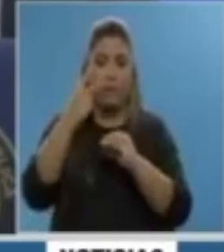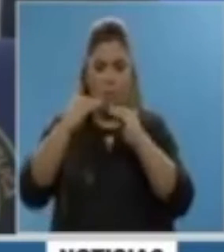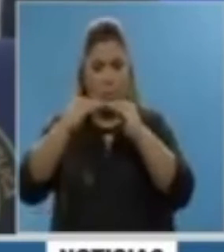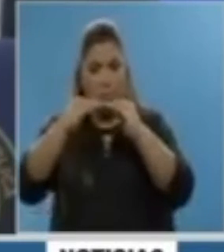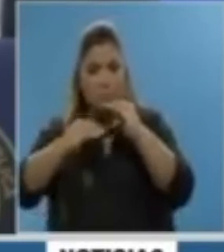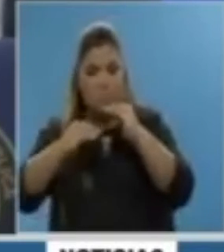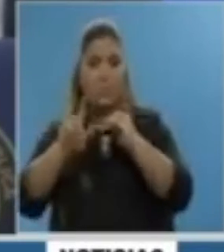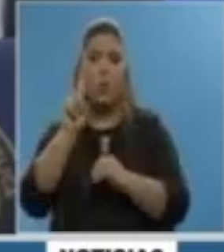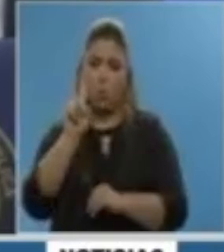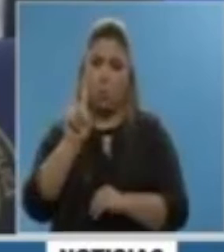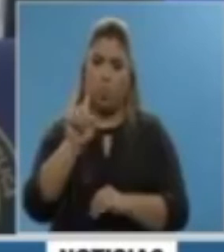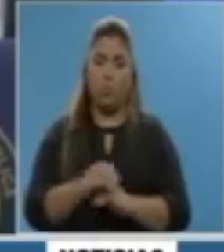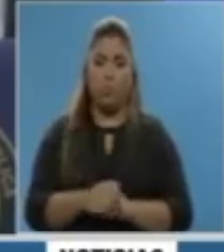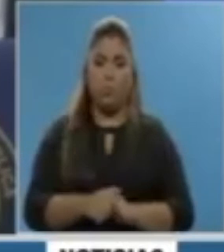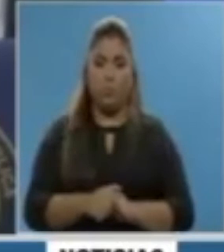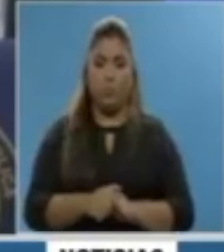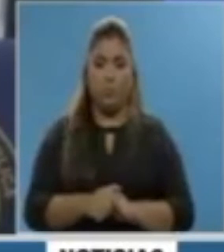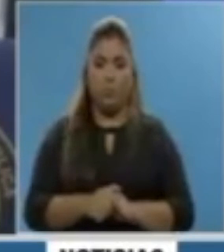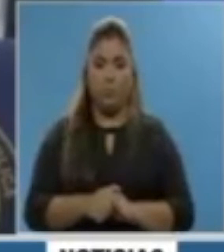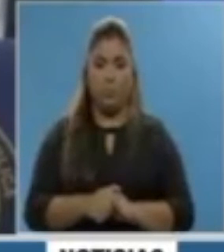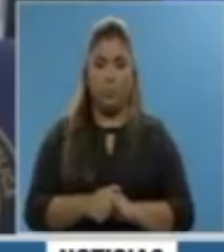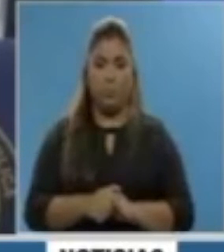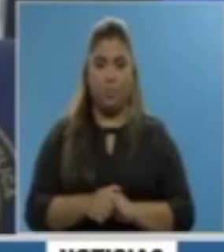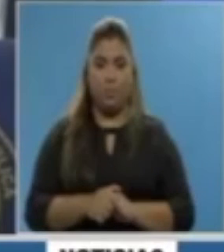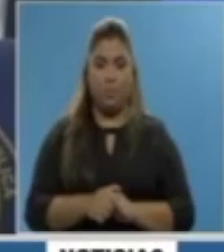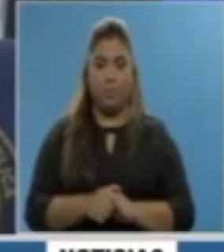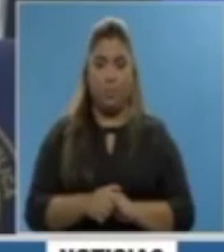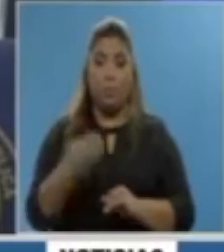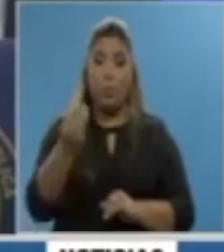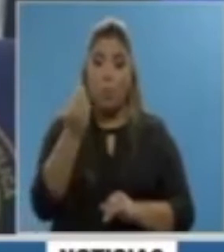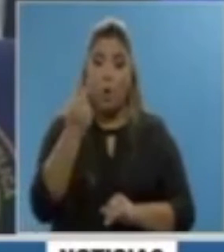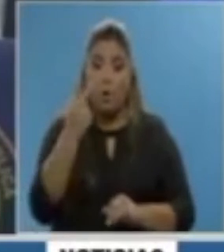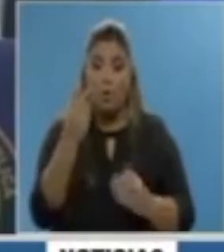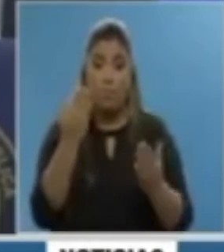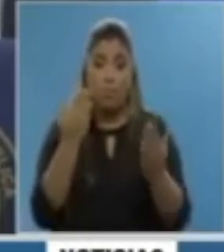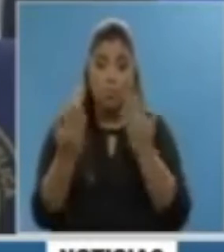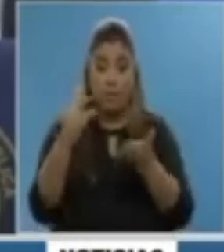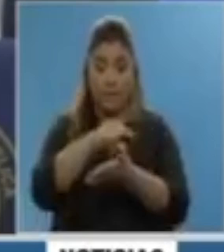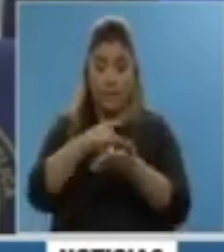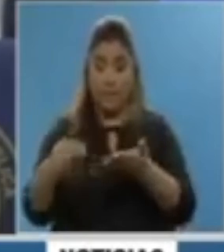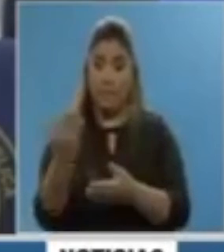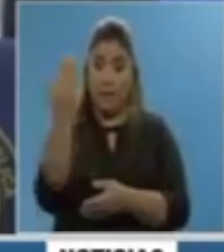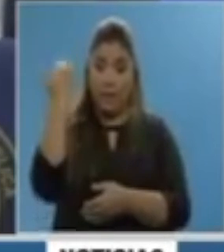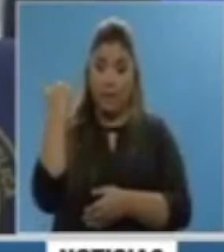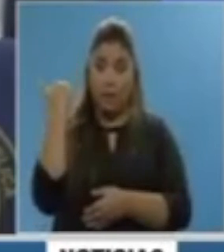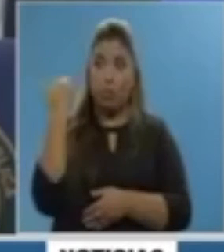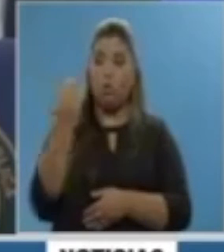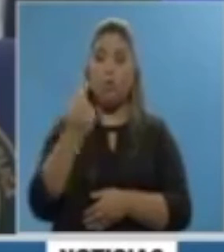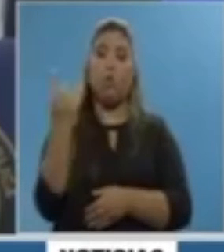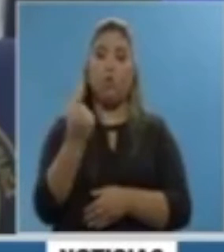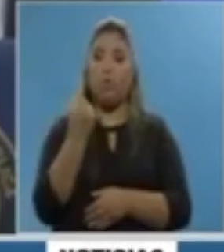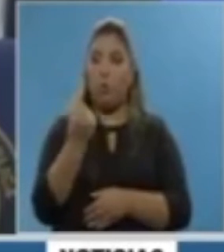debajo de 1. La siguiente, que cuando lo comparamos con la semana anterior,